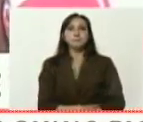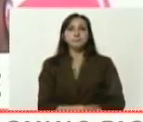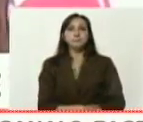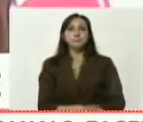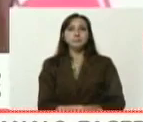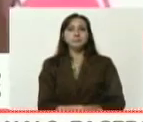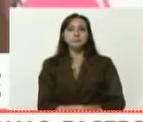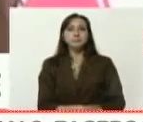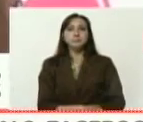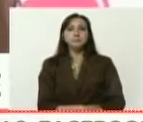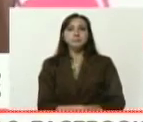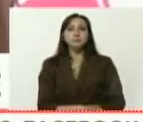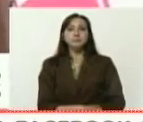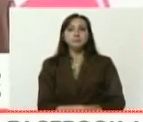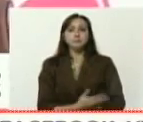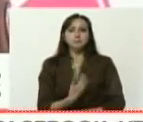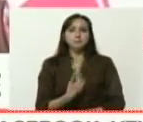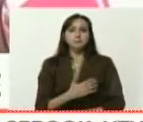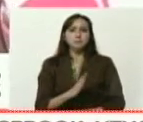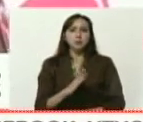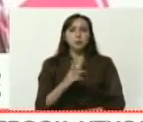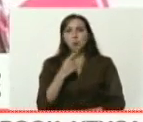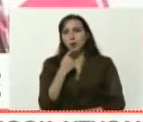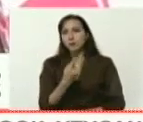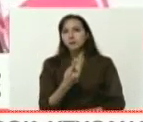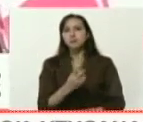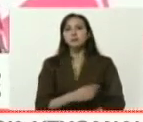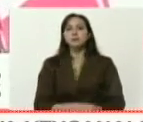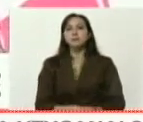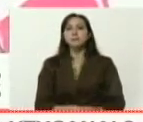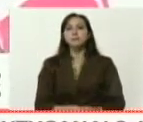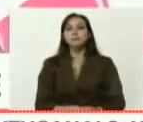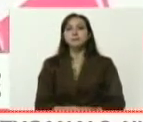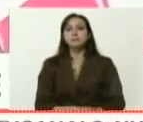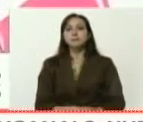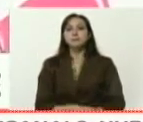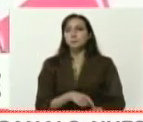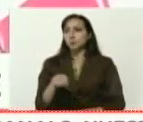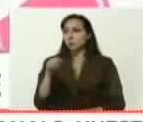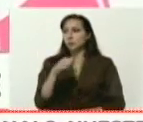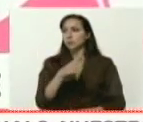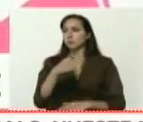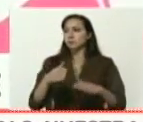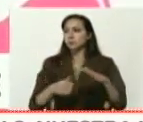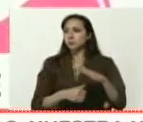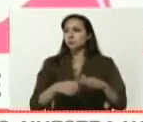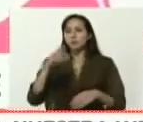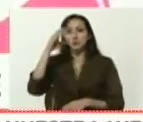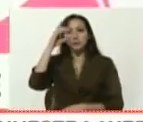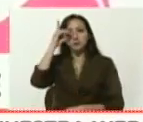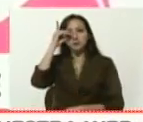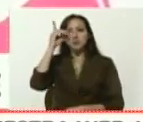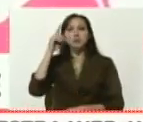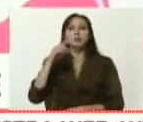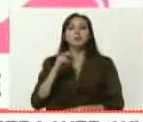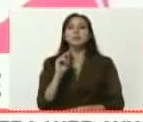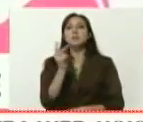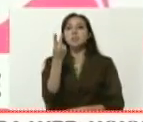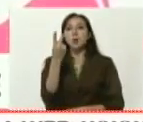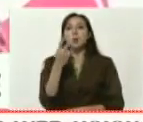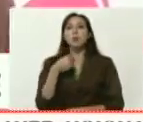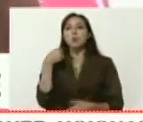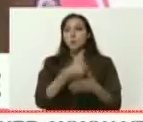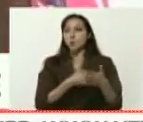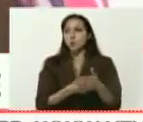Yo voy a hacer un paréntesis. Mi vicepresidenta, mi segunda comandante, como yo le digo. Yo voy a hacer